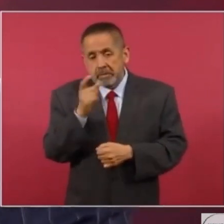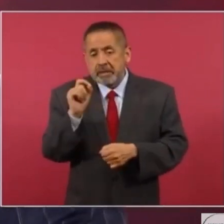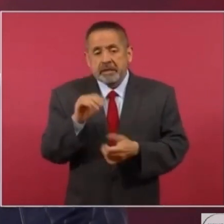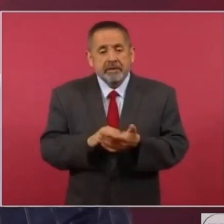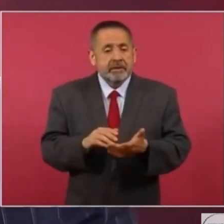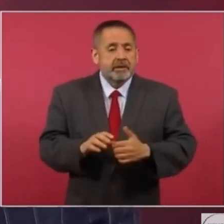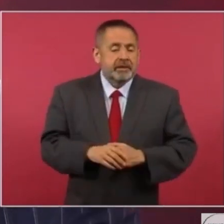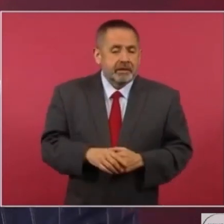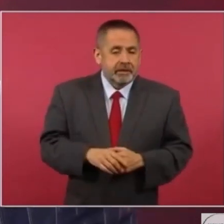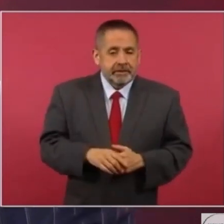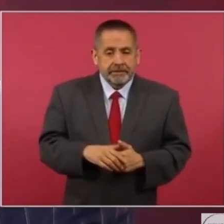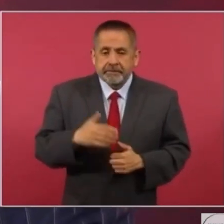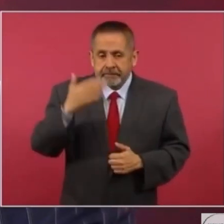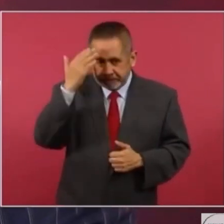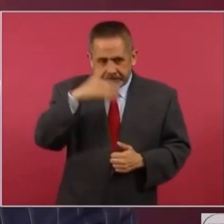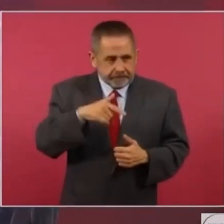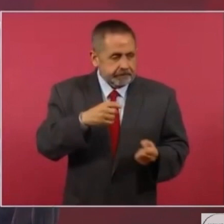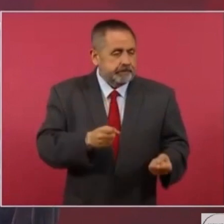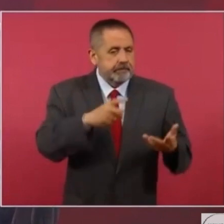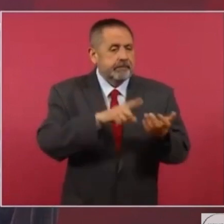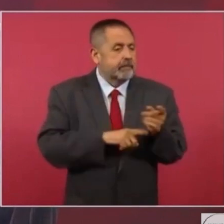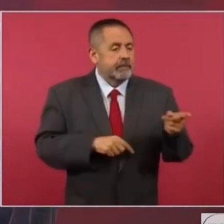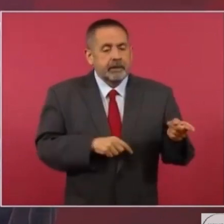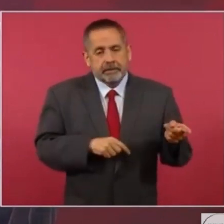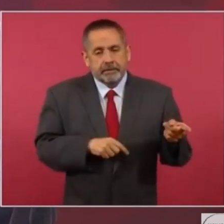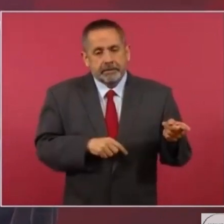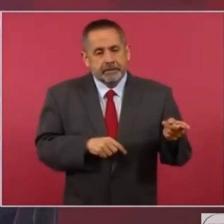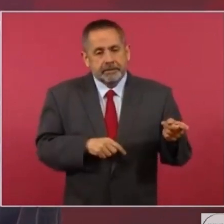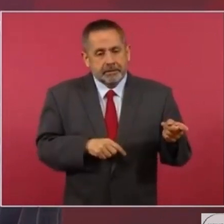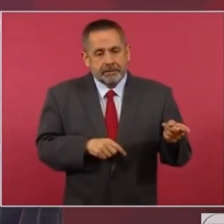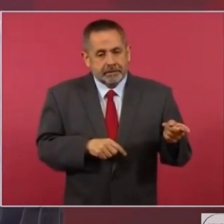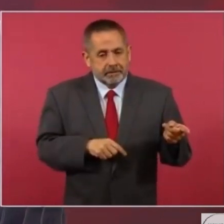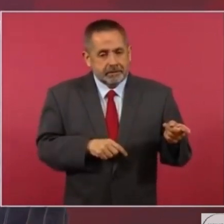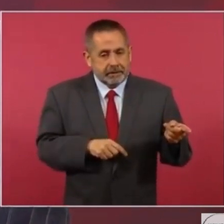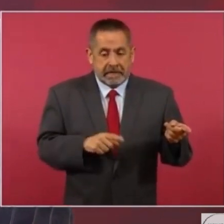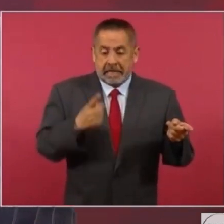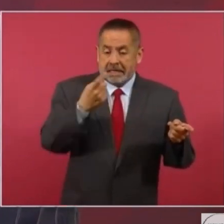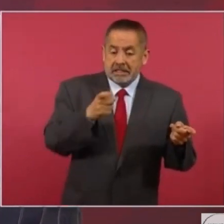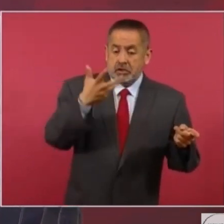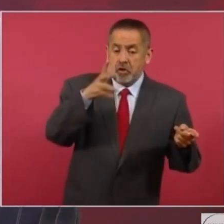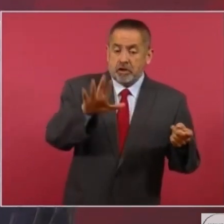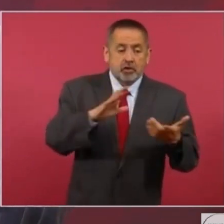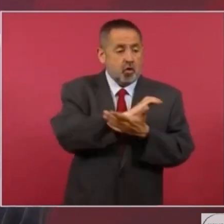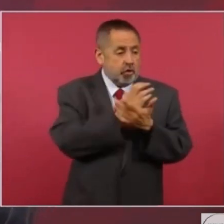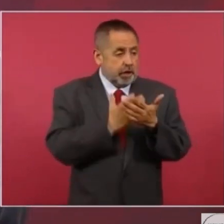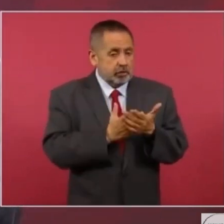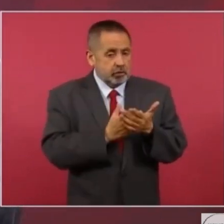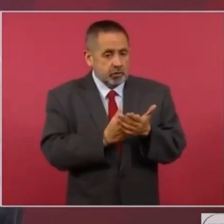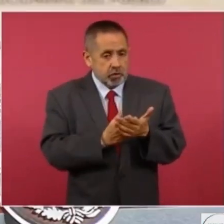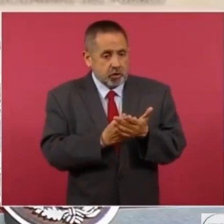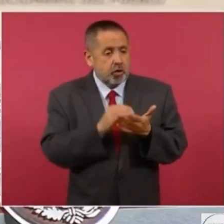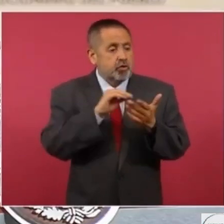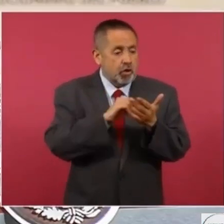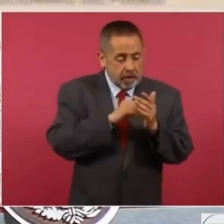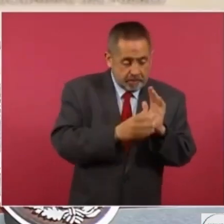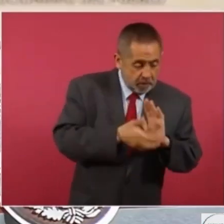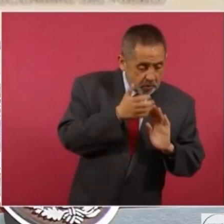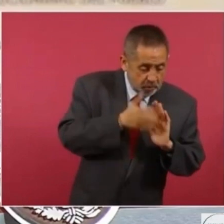¿Y saben cuántos de los 110 contratos están explorando